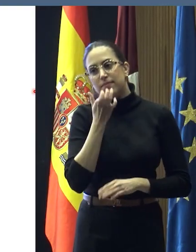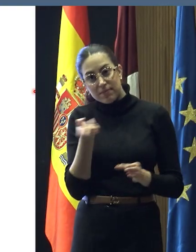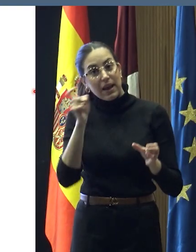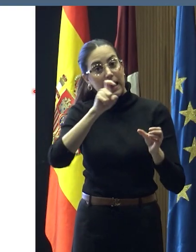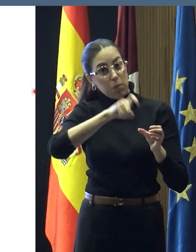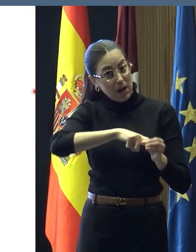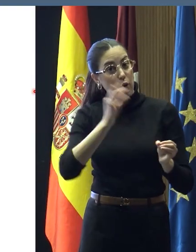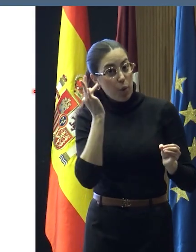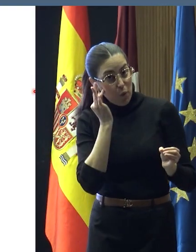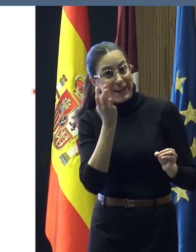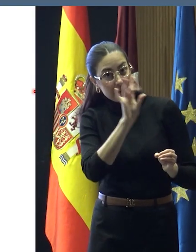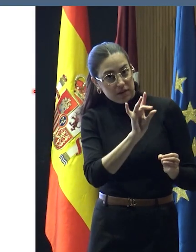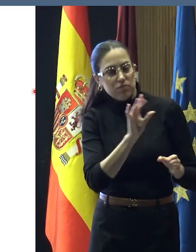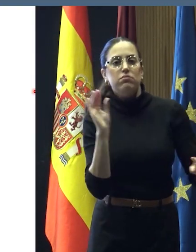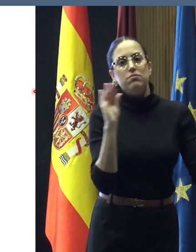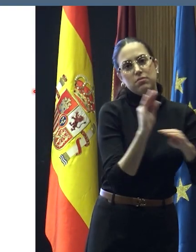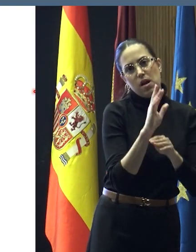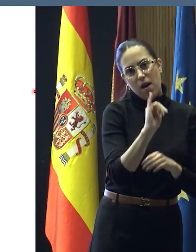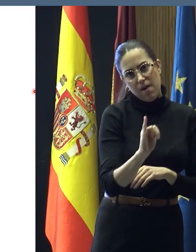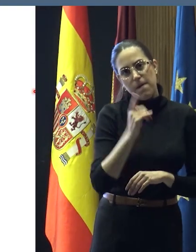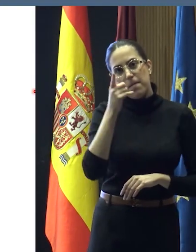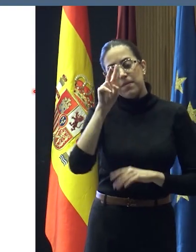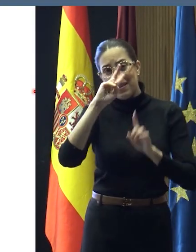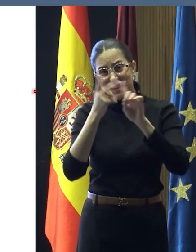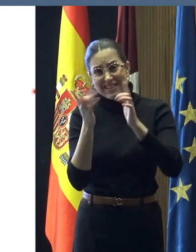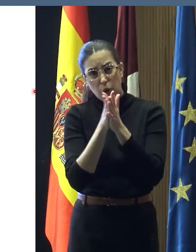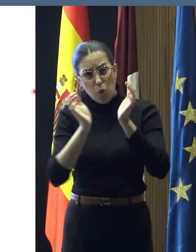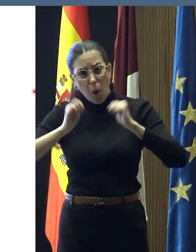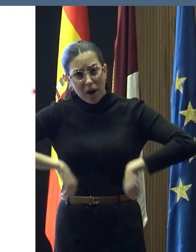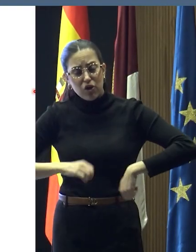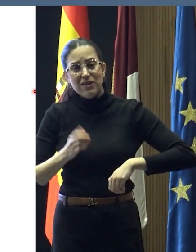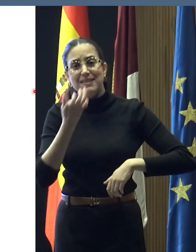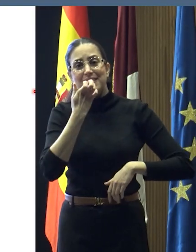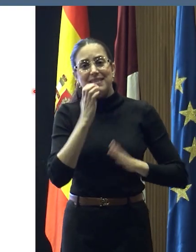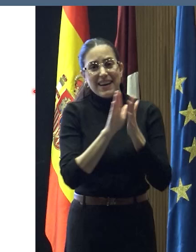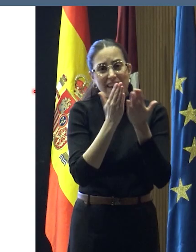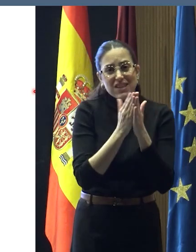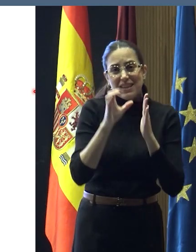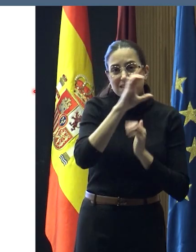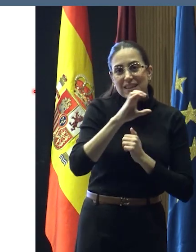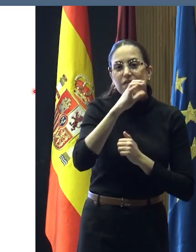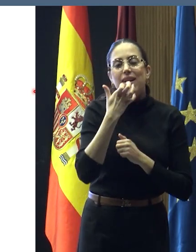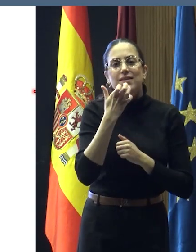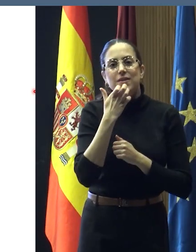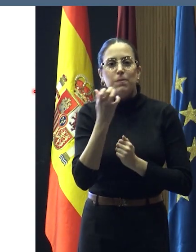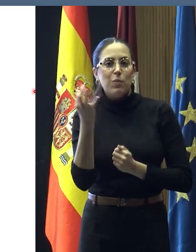esta ley, que era que las revistas científicas tampoco publicaran si no